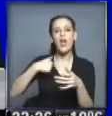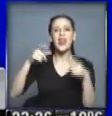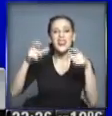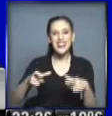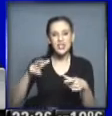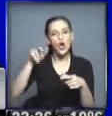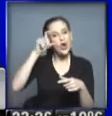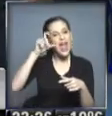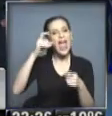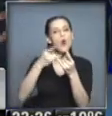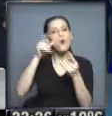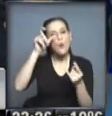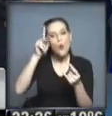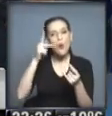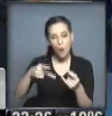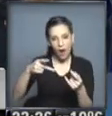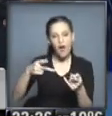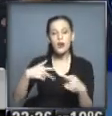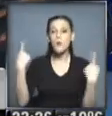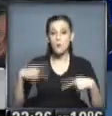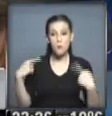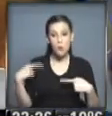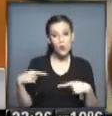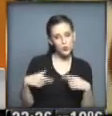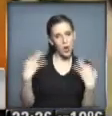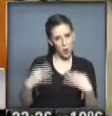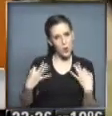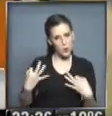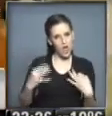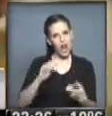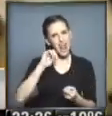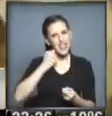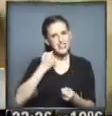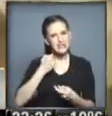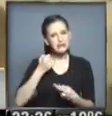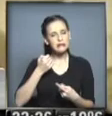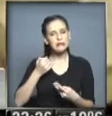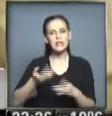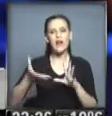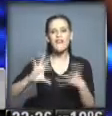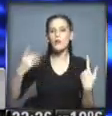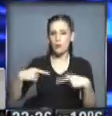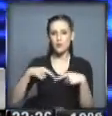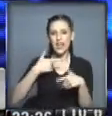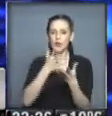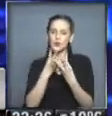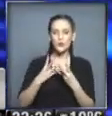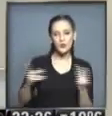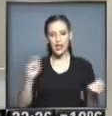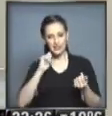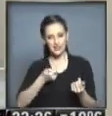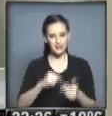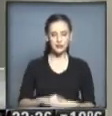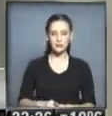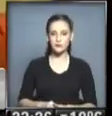se escucha online, hoy lo estuve escuchando. Es una música muy, muy agradable, es esta música muy minimalista, muy del detallecito. Y ahora estamos viendo